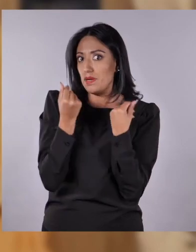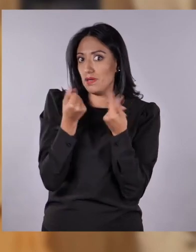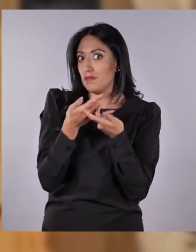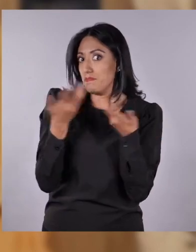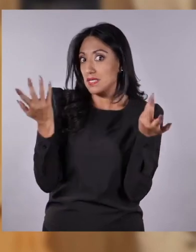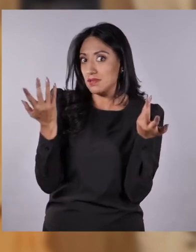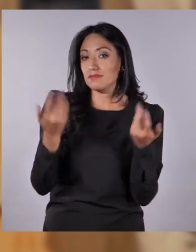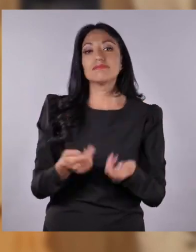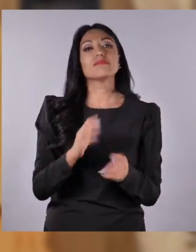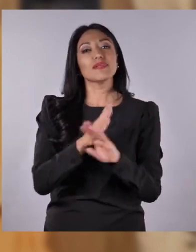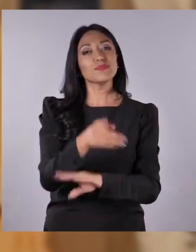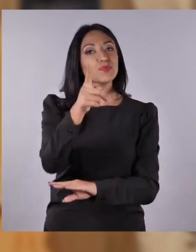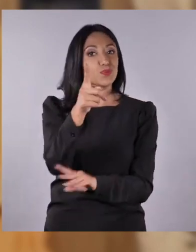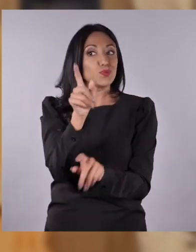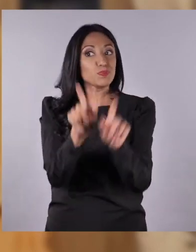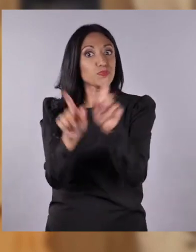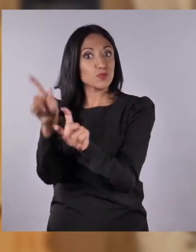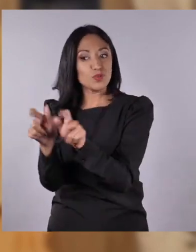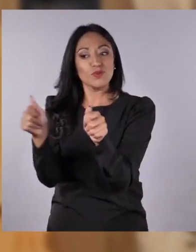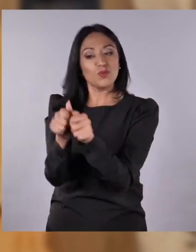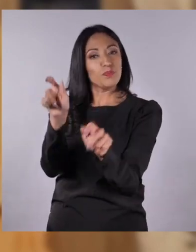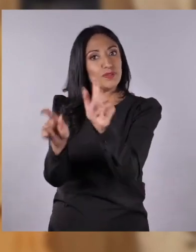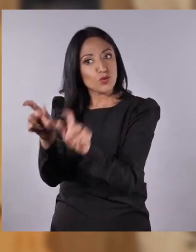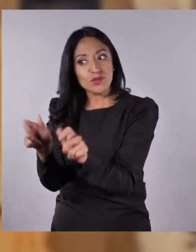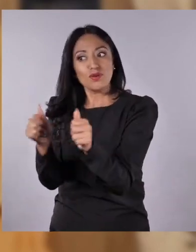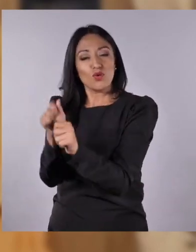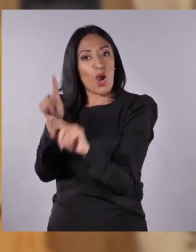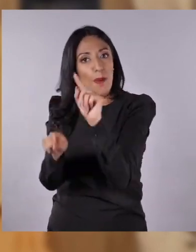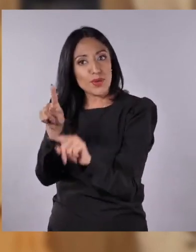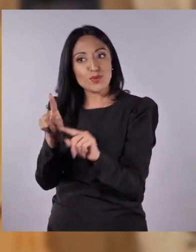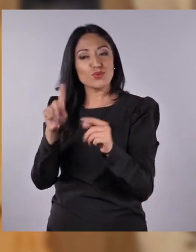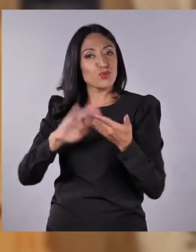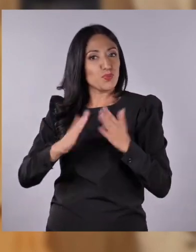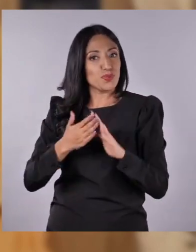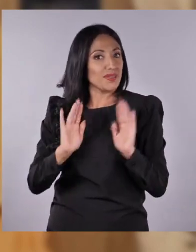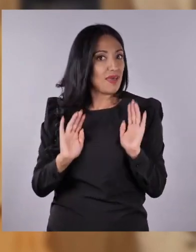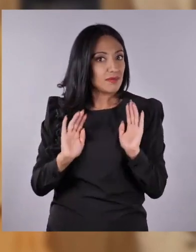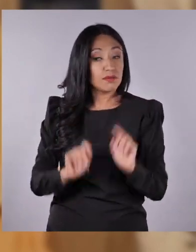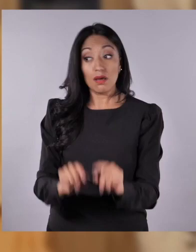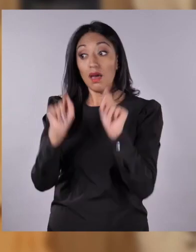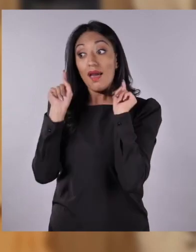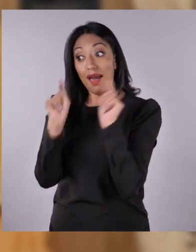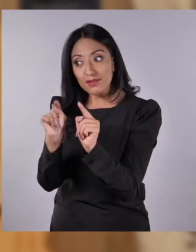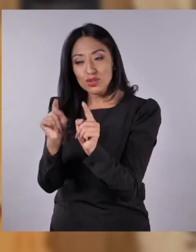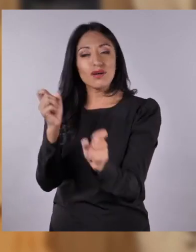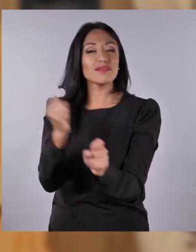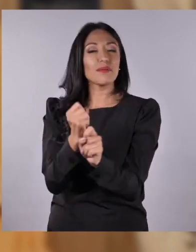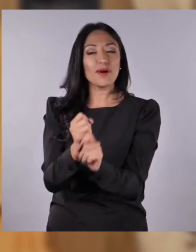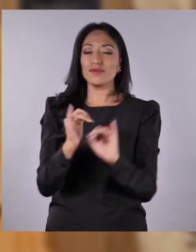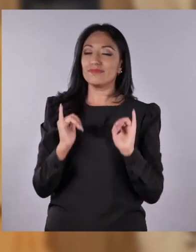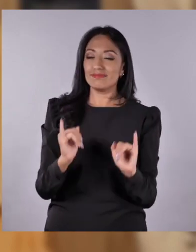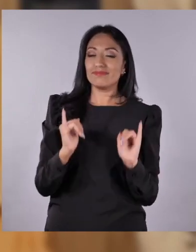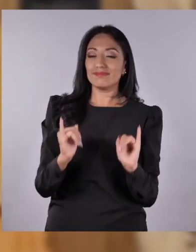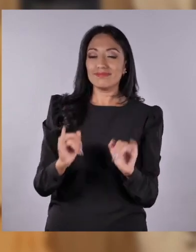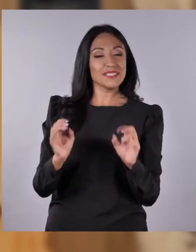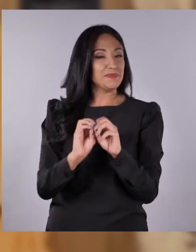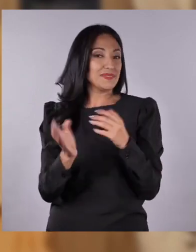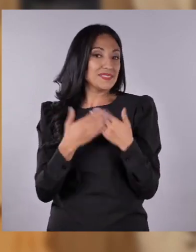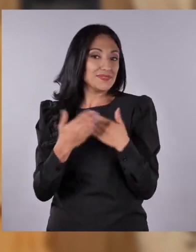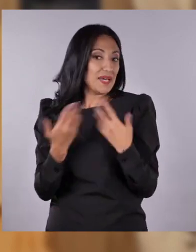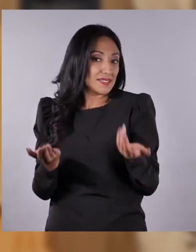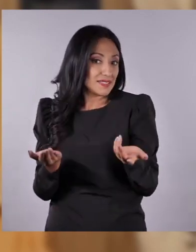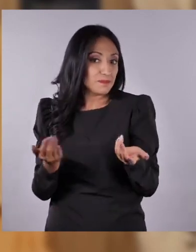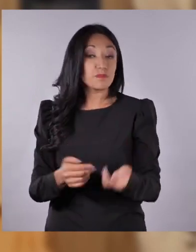plata y después porque estás con tus panas, pues, tus vecinos y amigos de la comunidad. Y eso hace el trabajo más divertido y